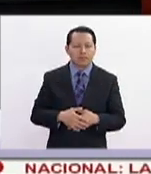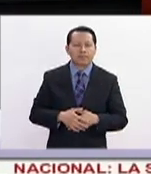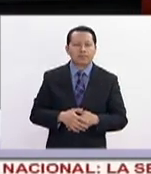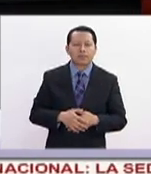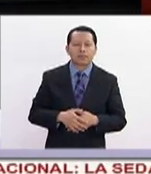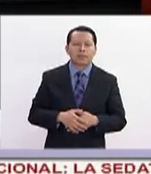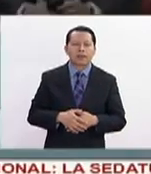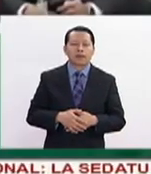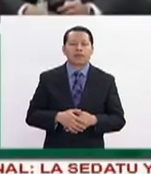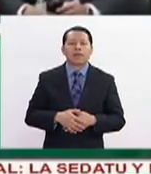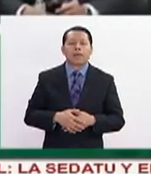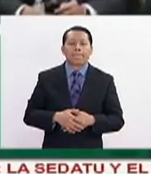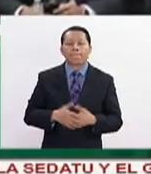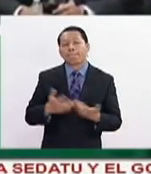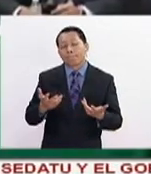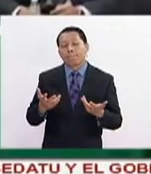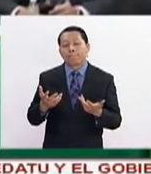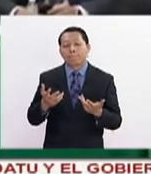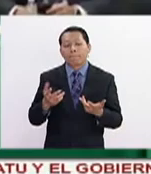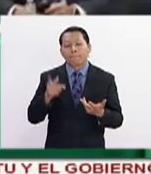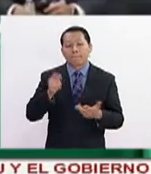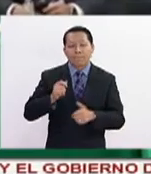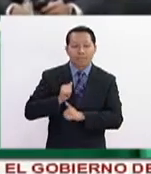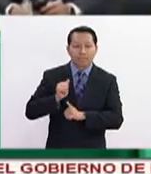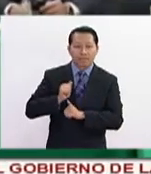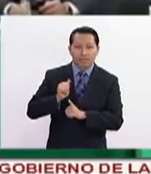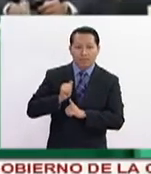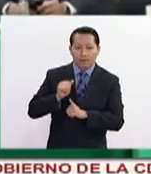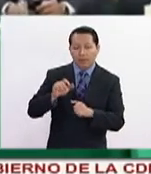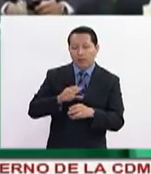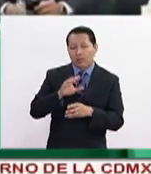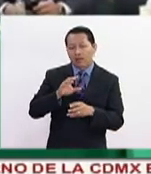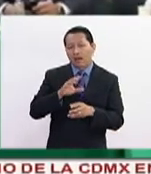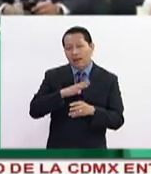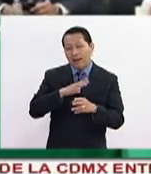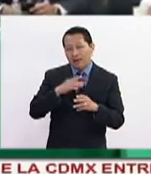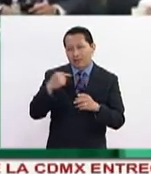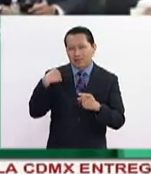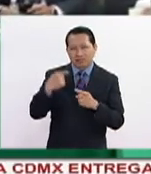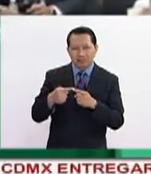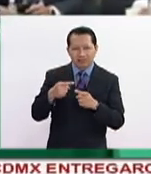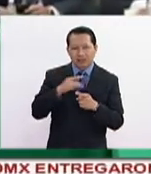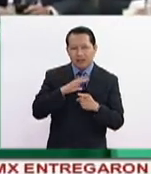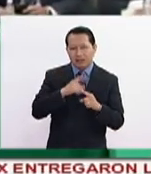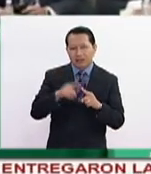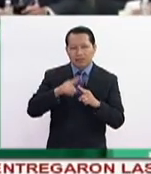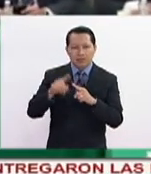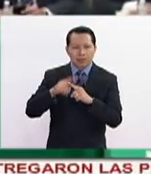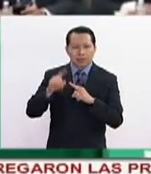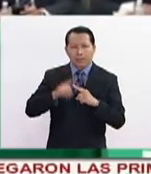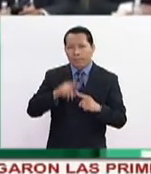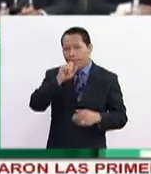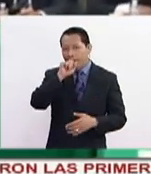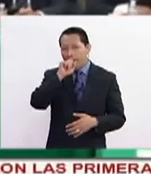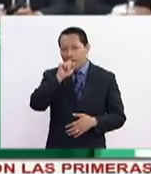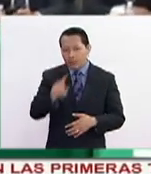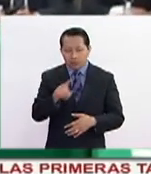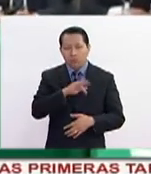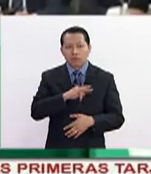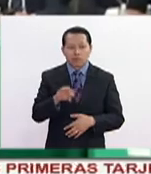Bueno, pues porque los militares han estado fuera del país los últimos 11 años, casi 12 ya,